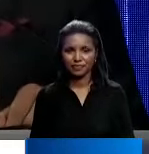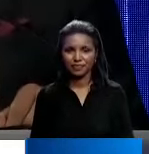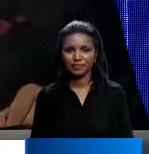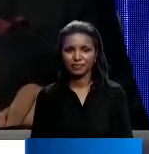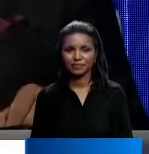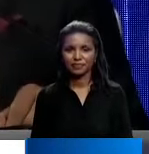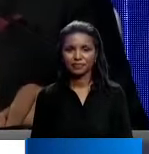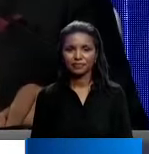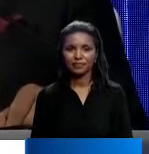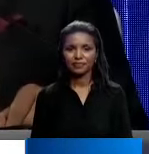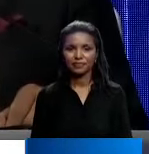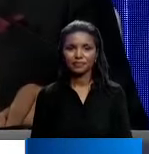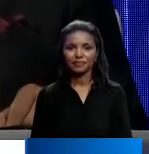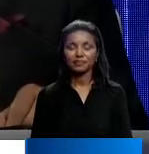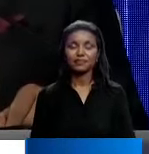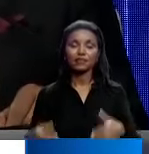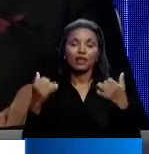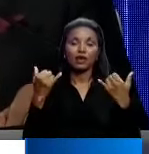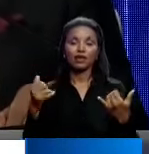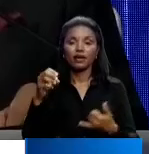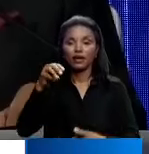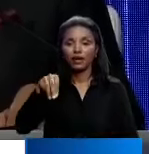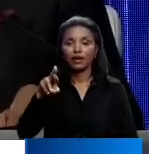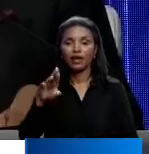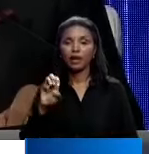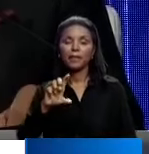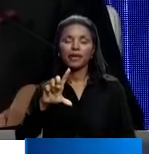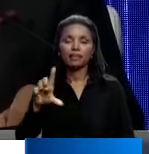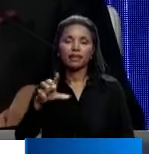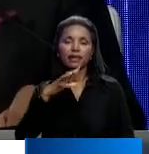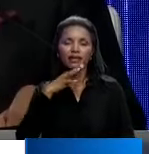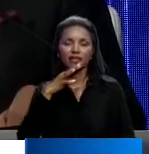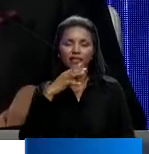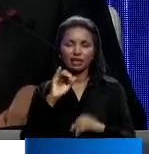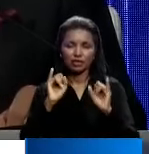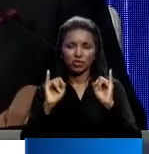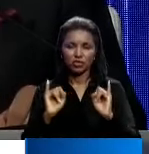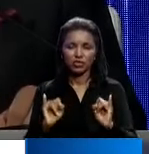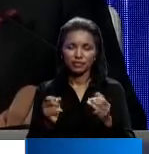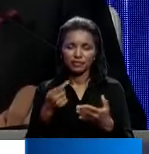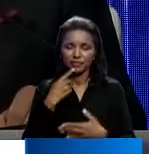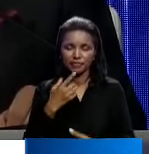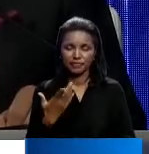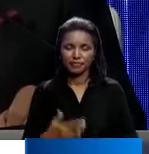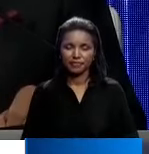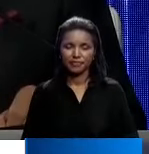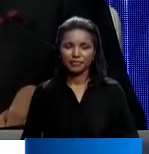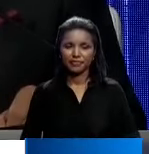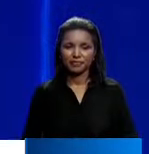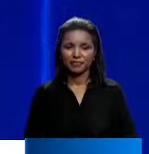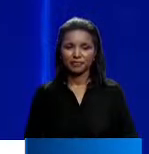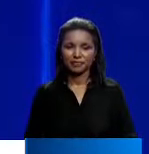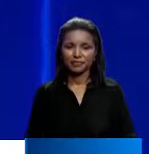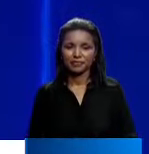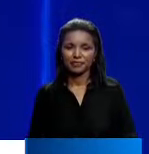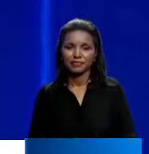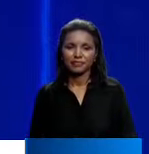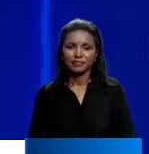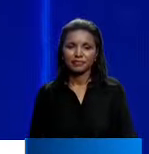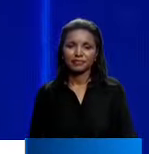réplicas. Es la oportunidad de la candidata Maribel Gordón para hablarnos de institucionalidad. Tiene 1:30. Adelante.